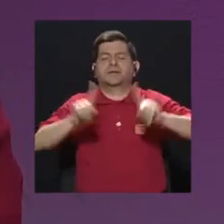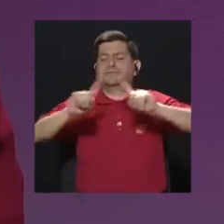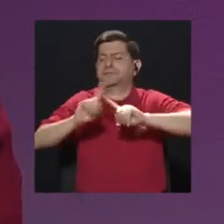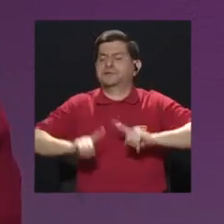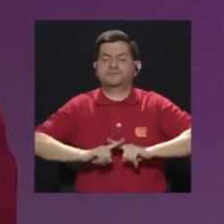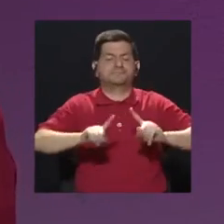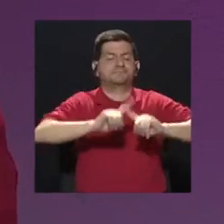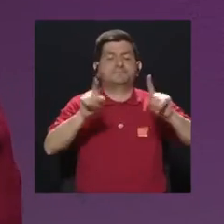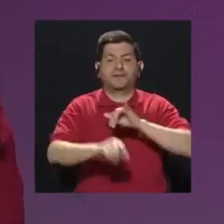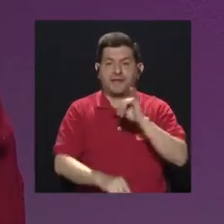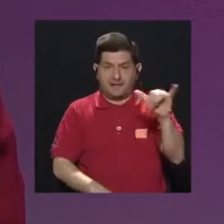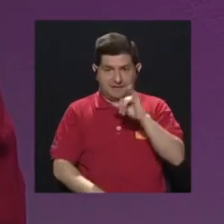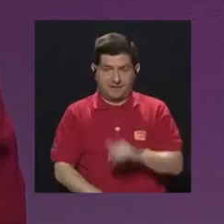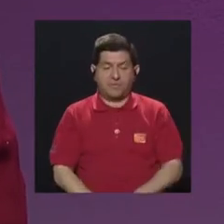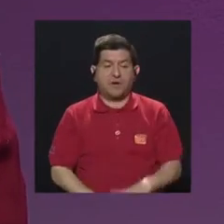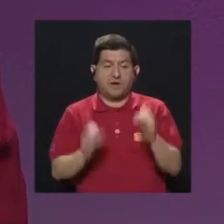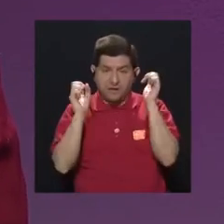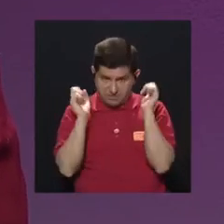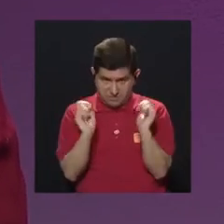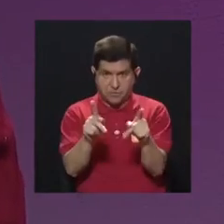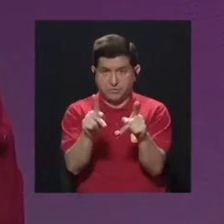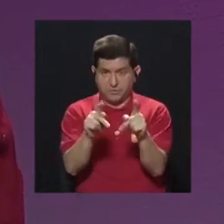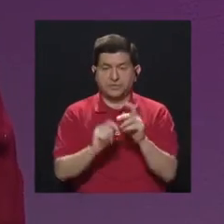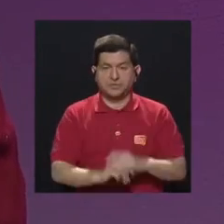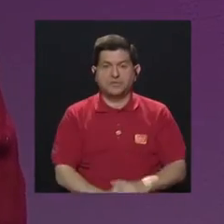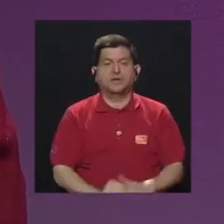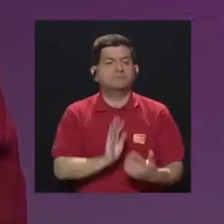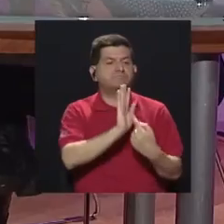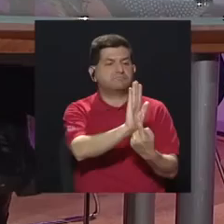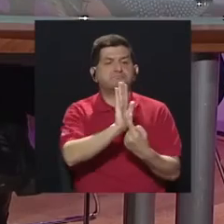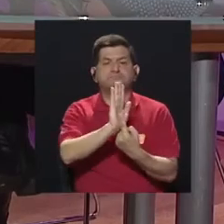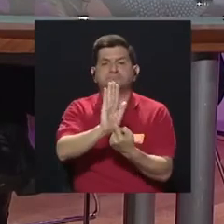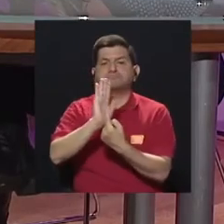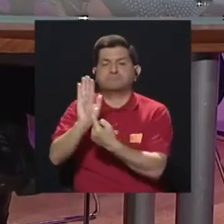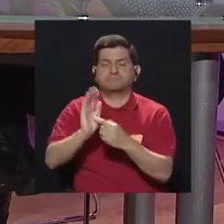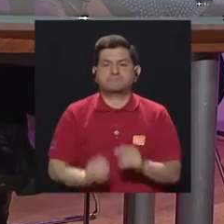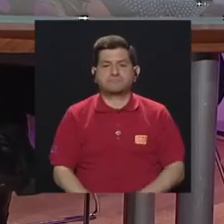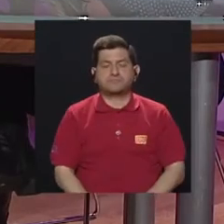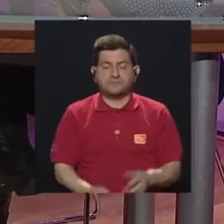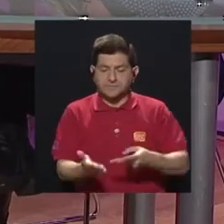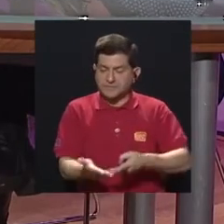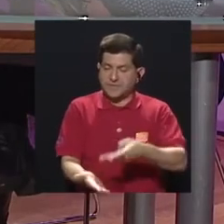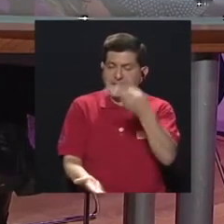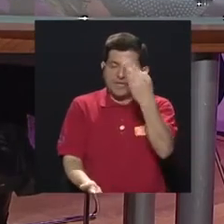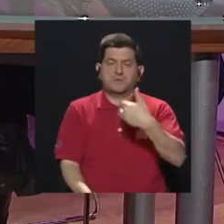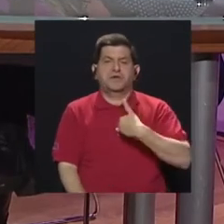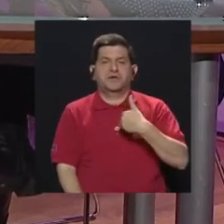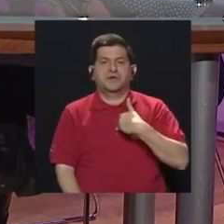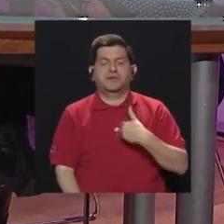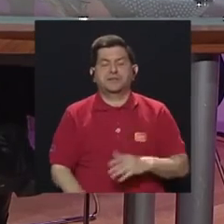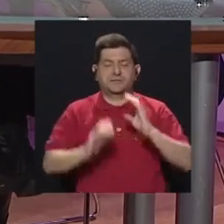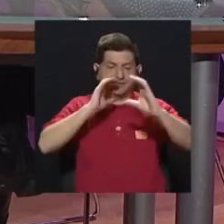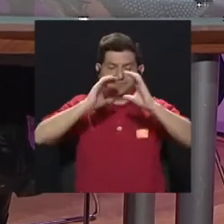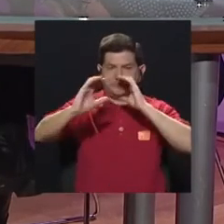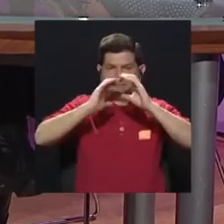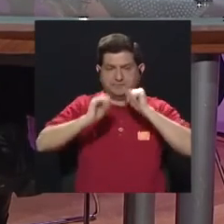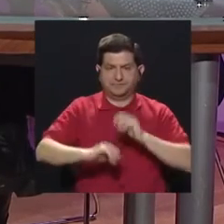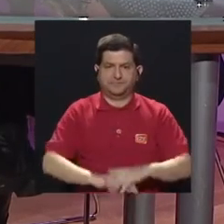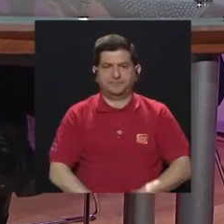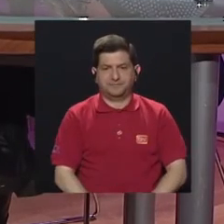que también permita mostrar esa riqueza que tiene la comunicación